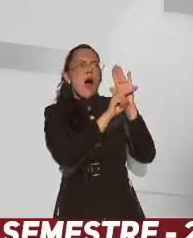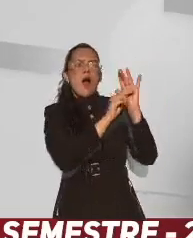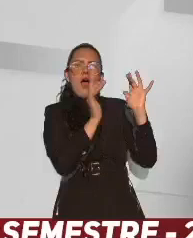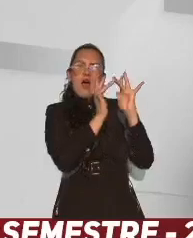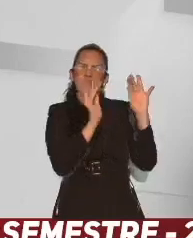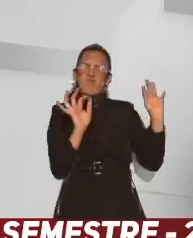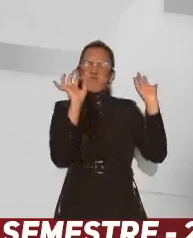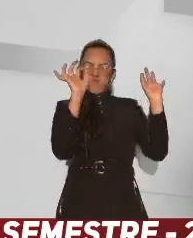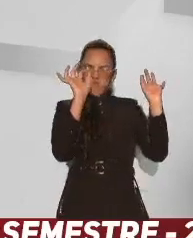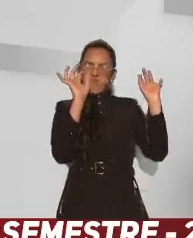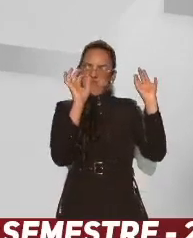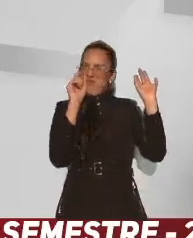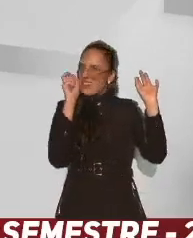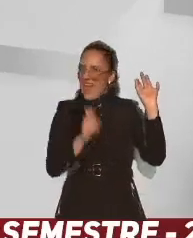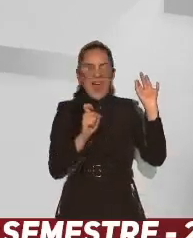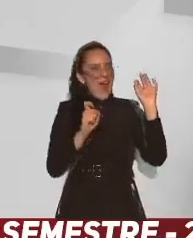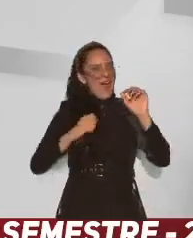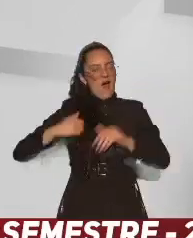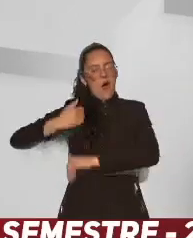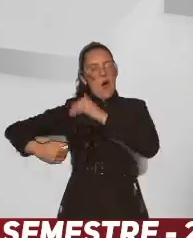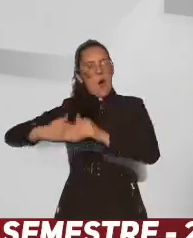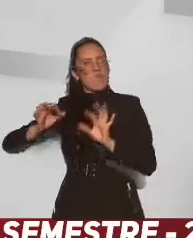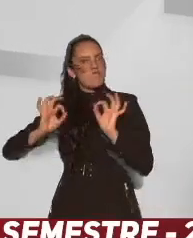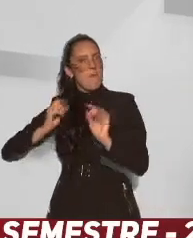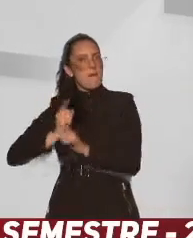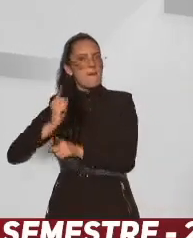estándares en todos los procesos.